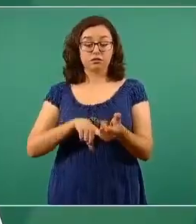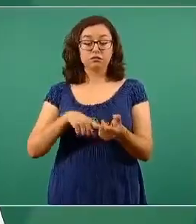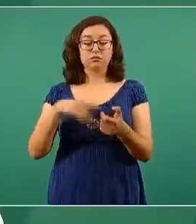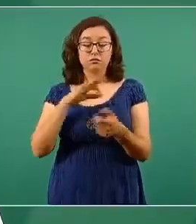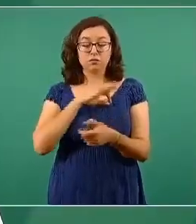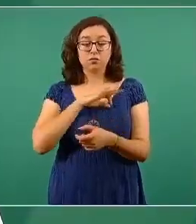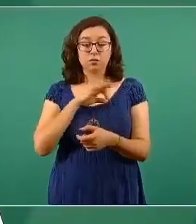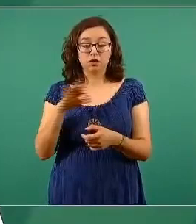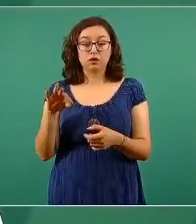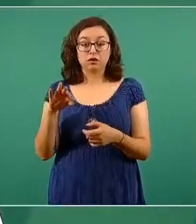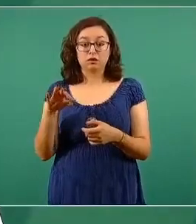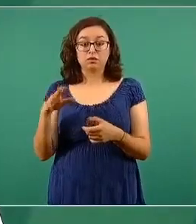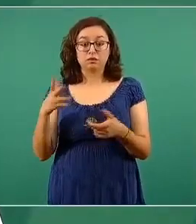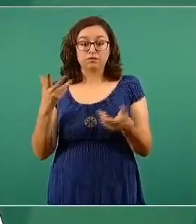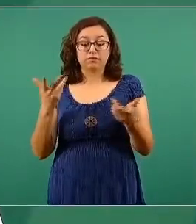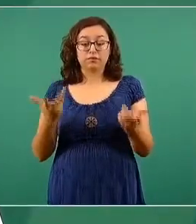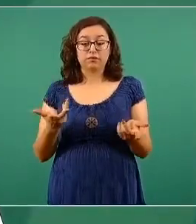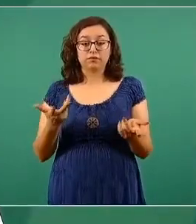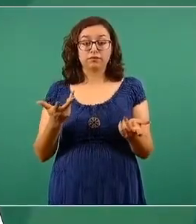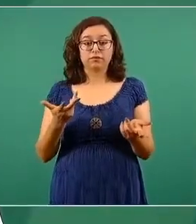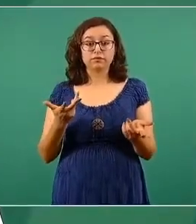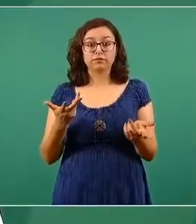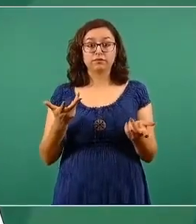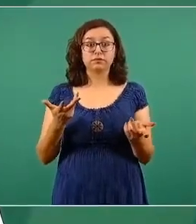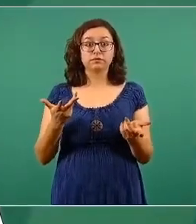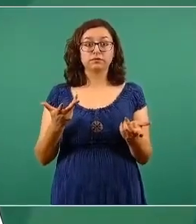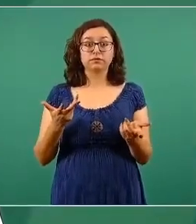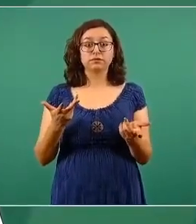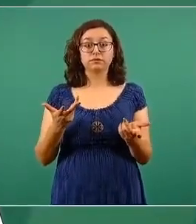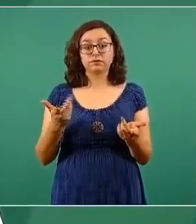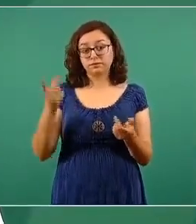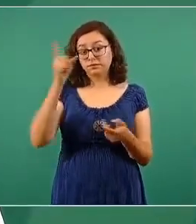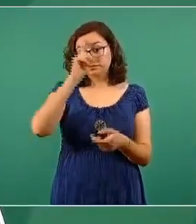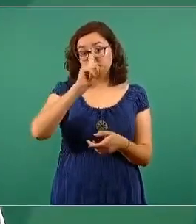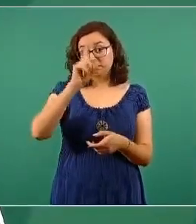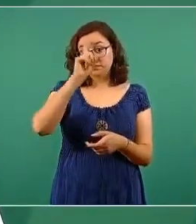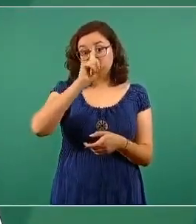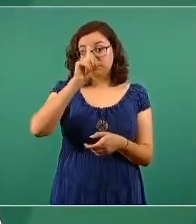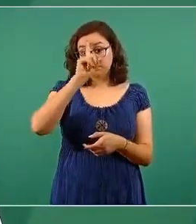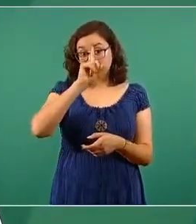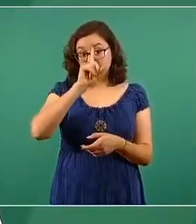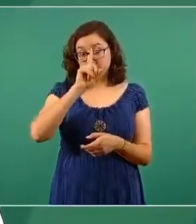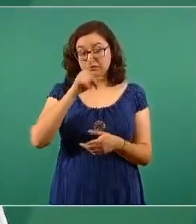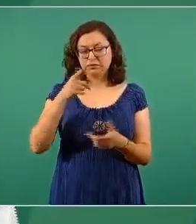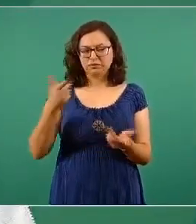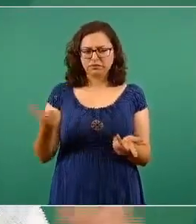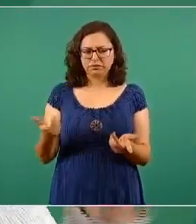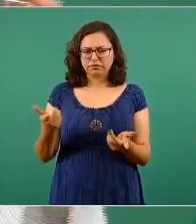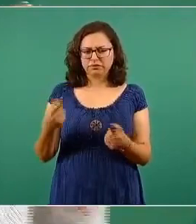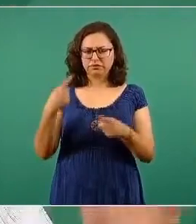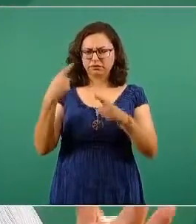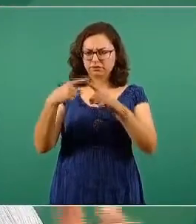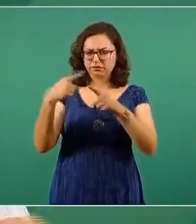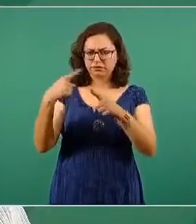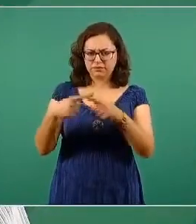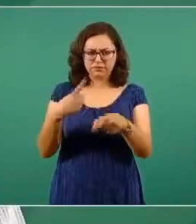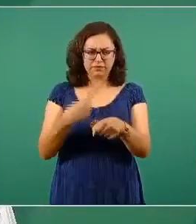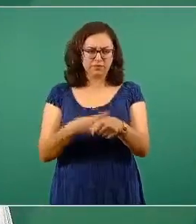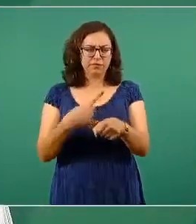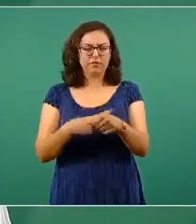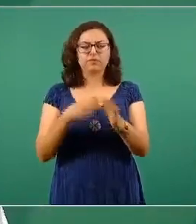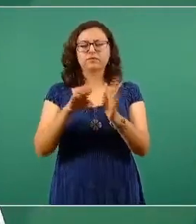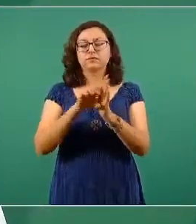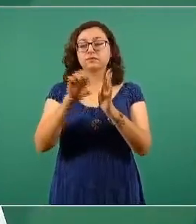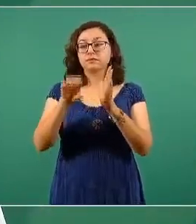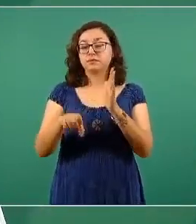recreativa, en donde se pretende más bien ahí la recomendación es poder focalizar, ¿no? Porque si obviamente estamos en un plantel